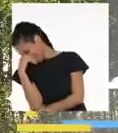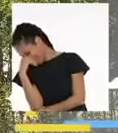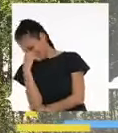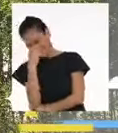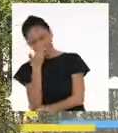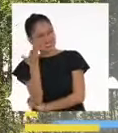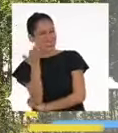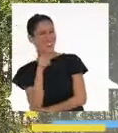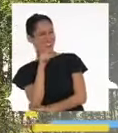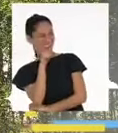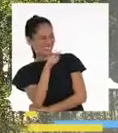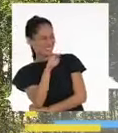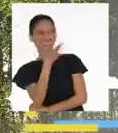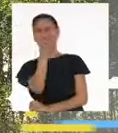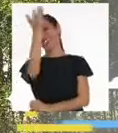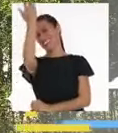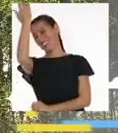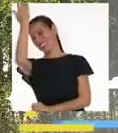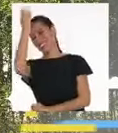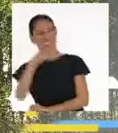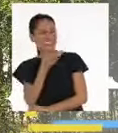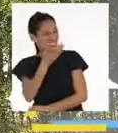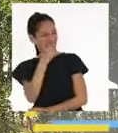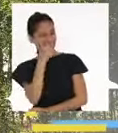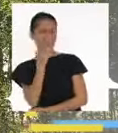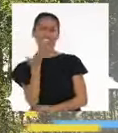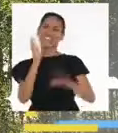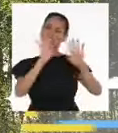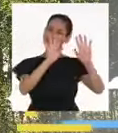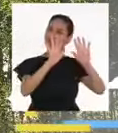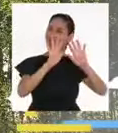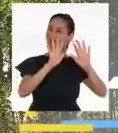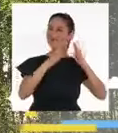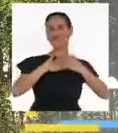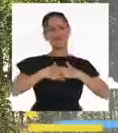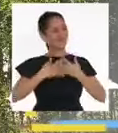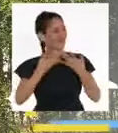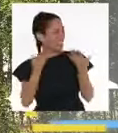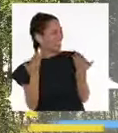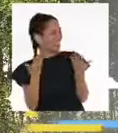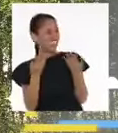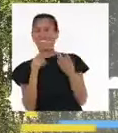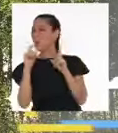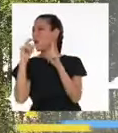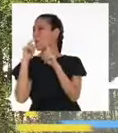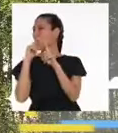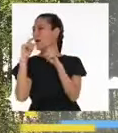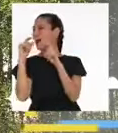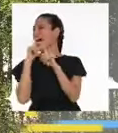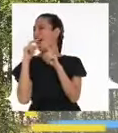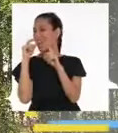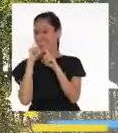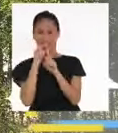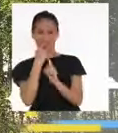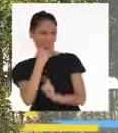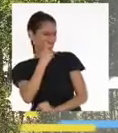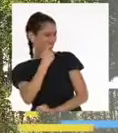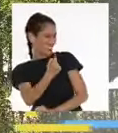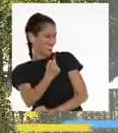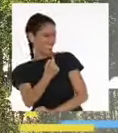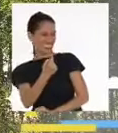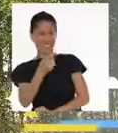Divertidas plumas del oro. Mi estimado, es solo el término con el que se conoce al dato con